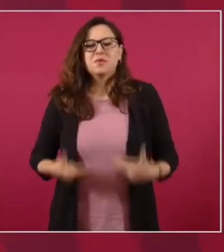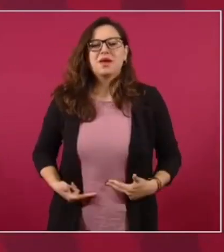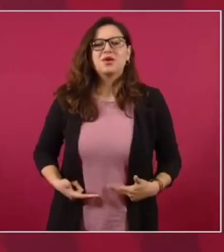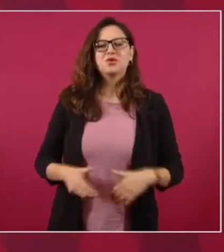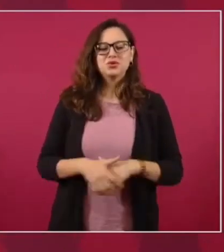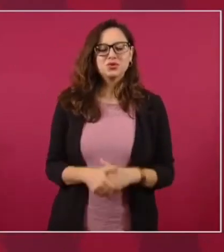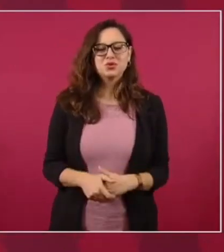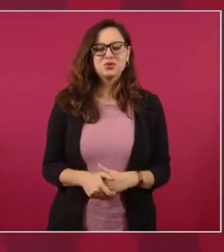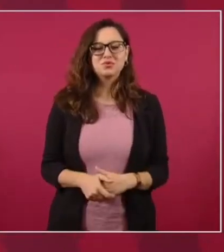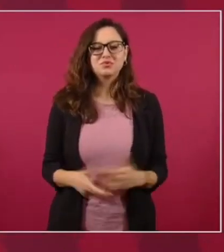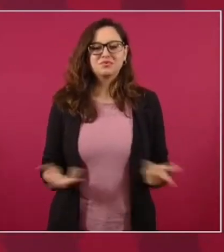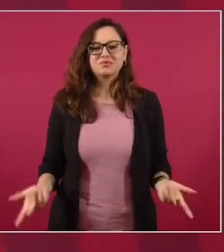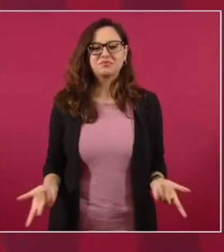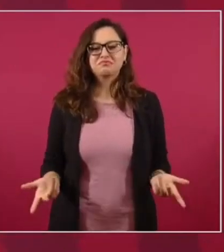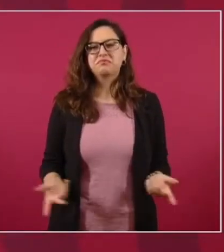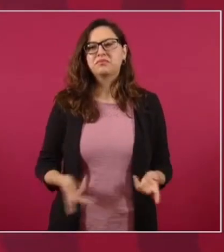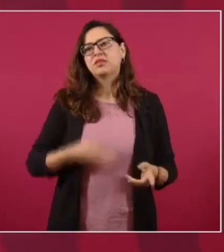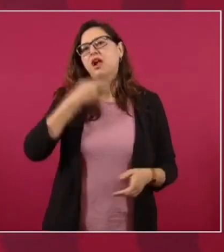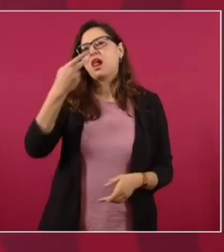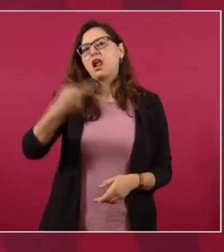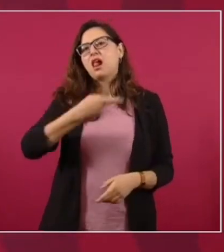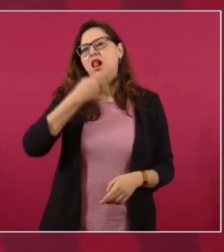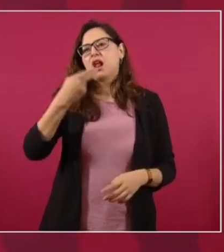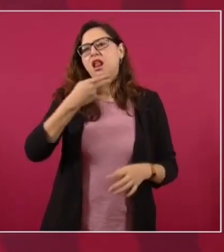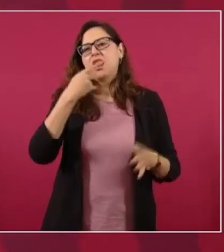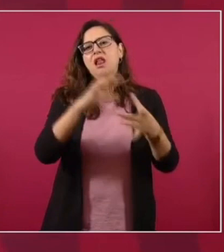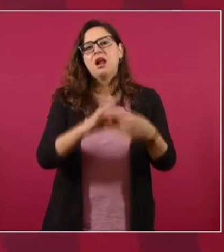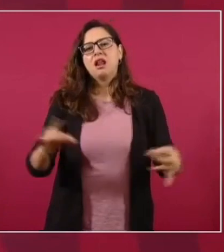si no se actúa de manera consecuente?